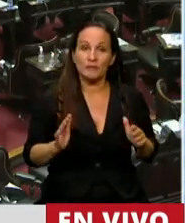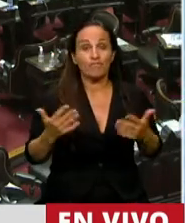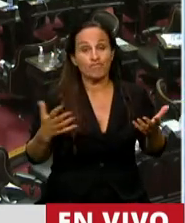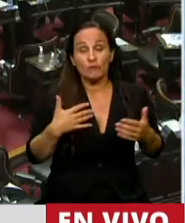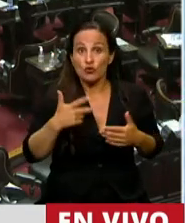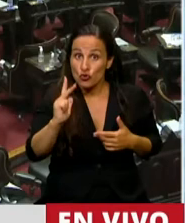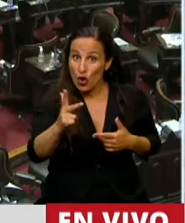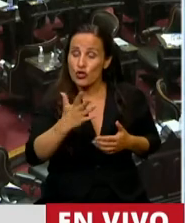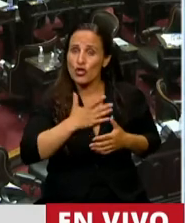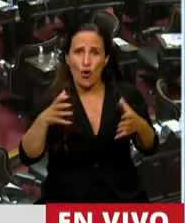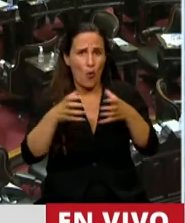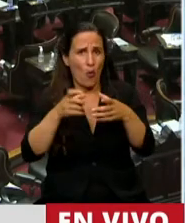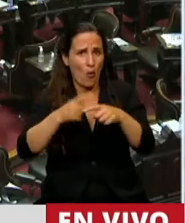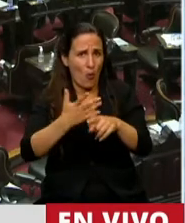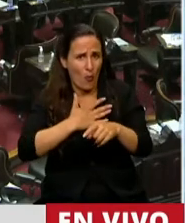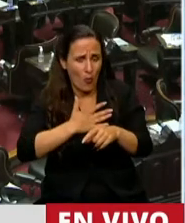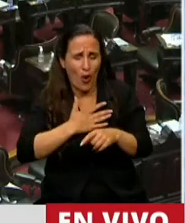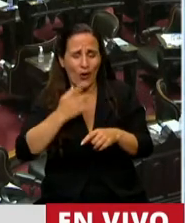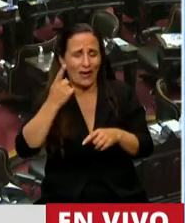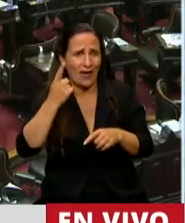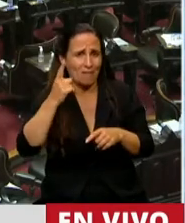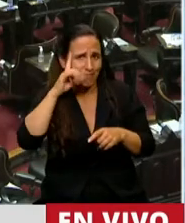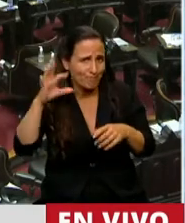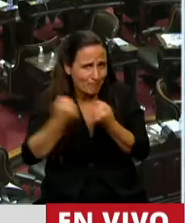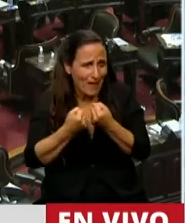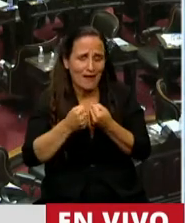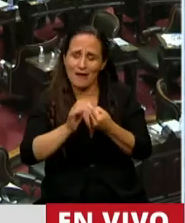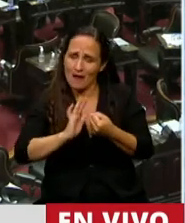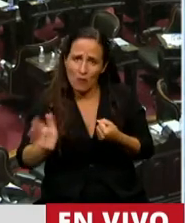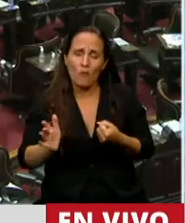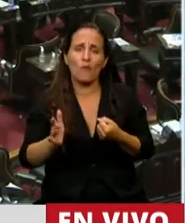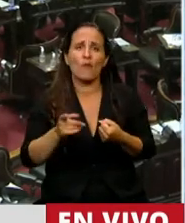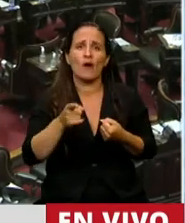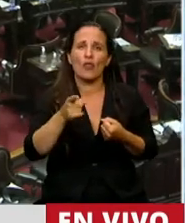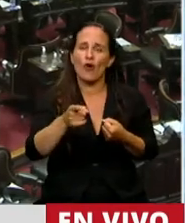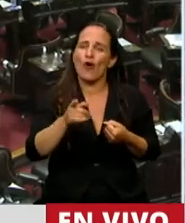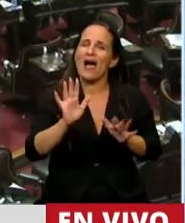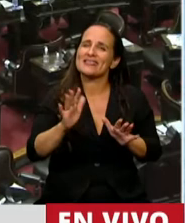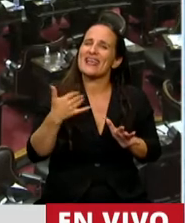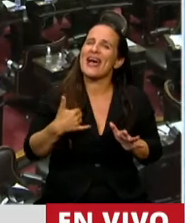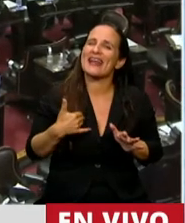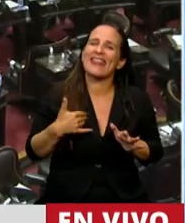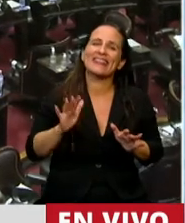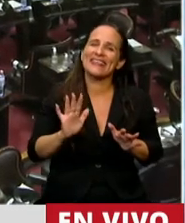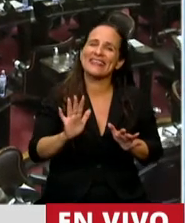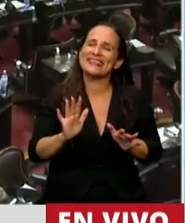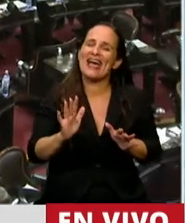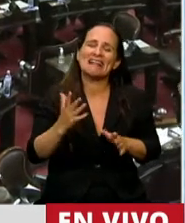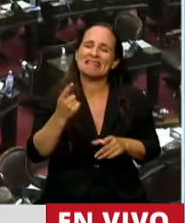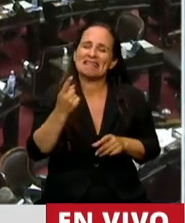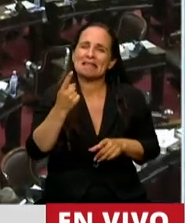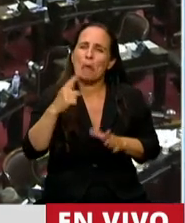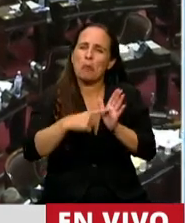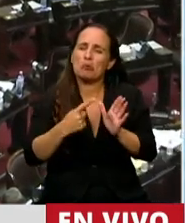bloque piensa esto y lo venimos insistiendo, la informalidad en la Argentina es el talón de Aquiles